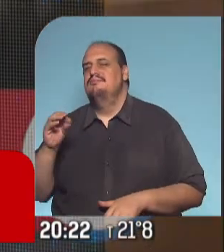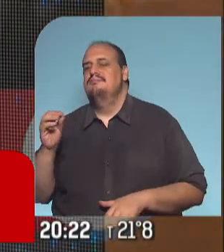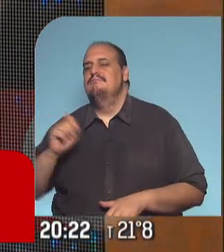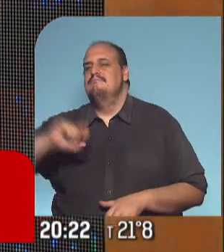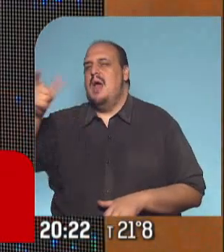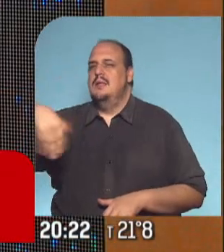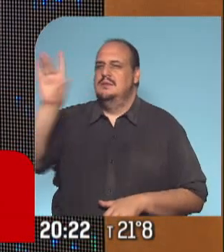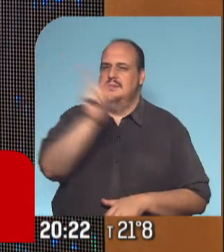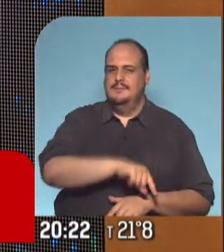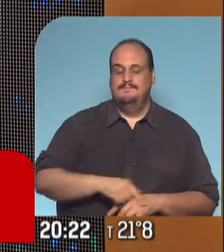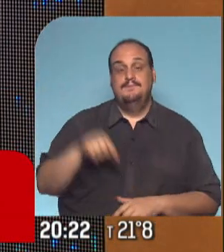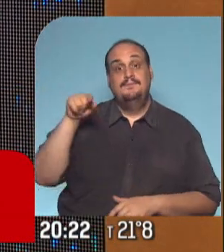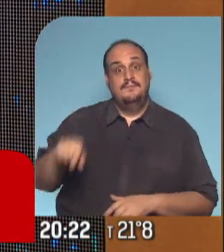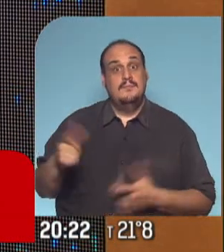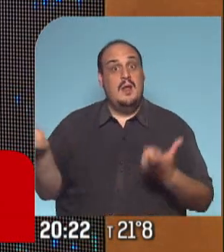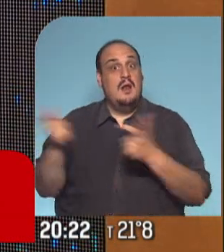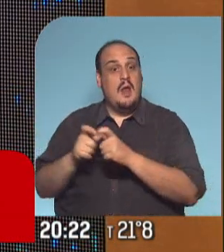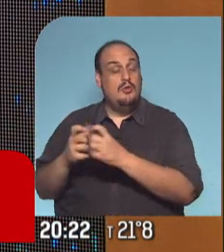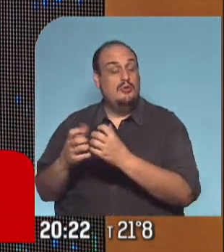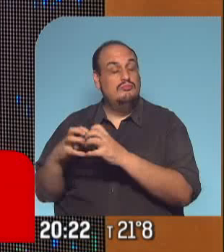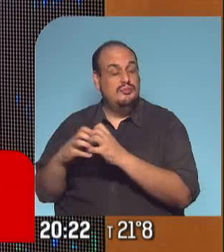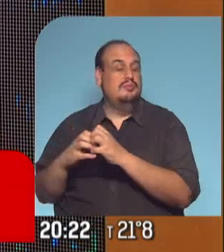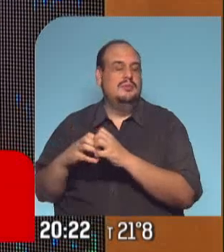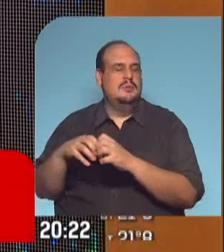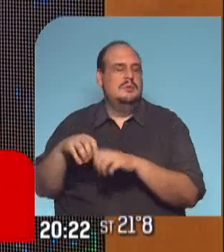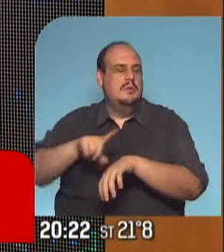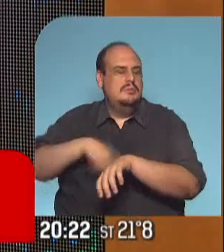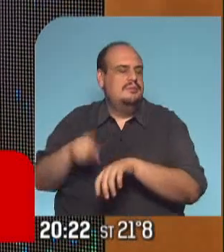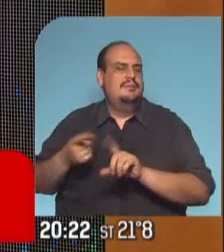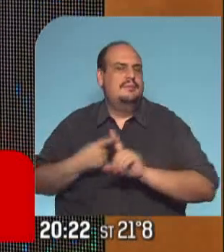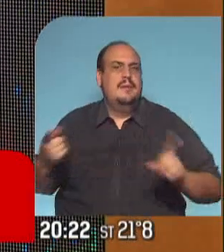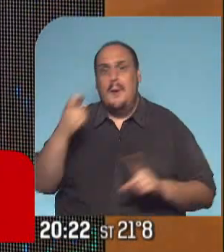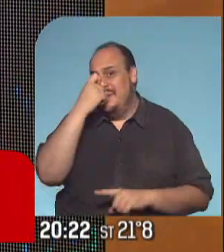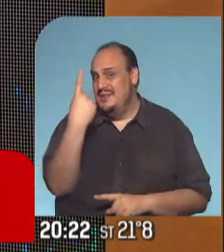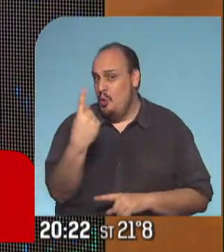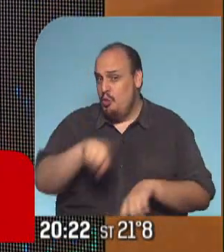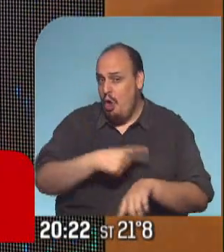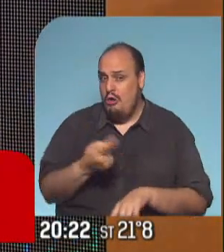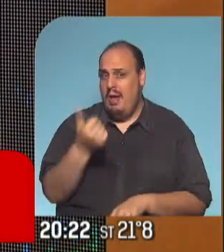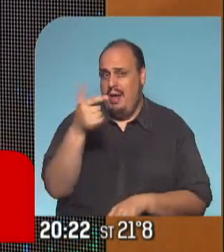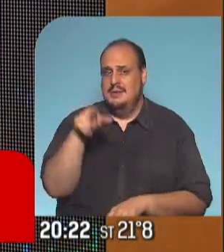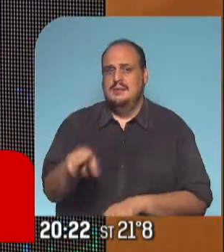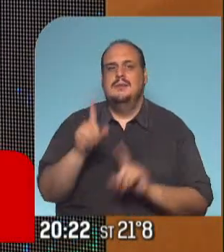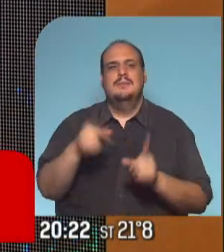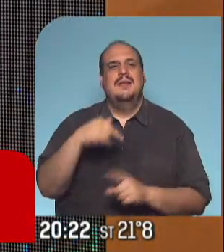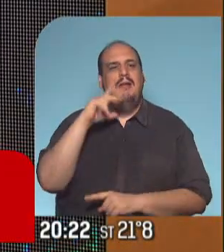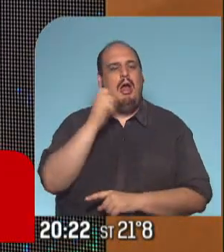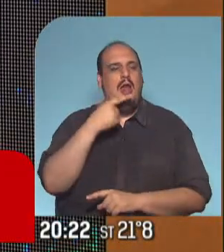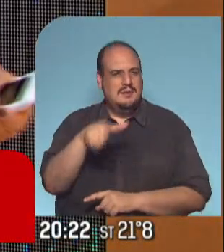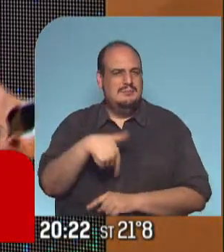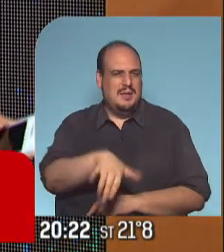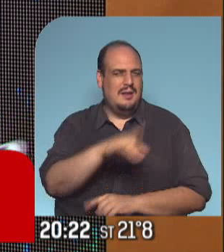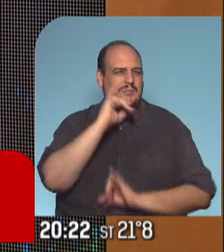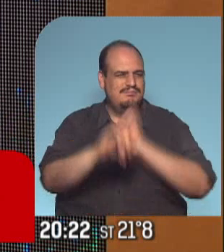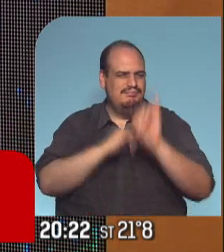fue una jornada típica, extensa, muy extensa, casi 21 horas, y de la que vas a seguir hablando mañana, por supuesto, Nicolás, también con algunas aristas particulares,